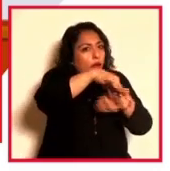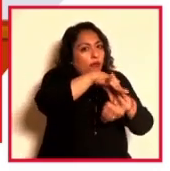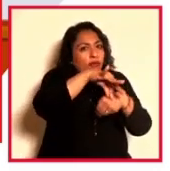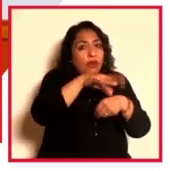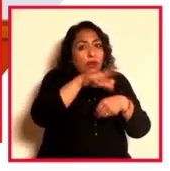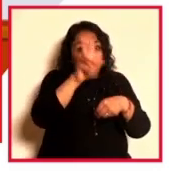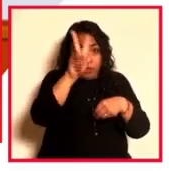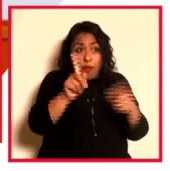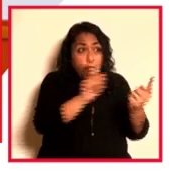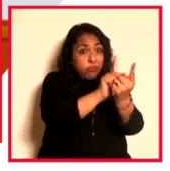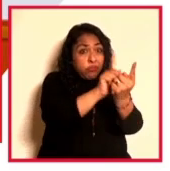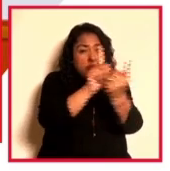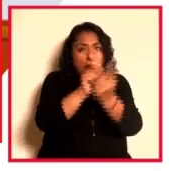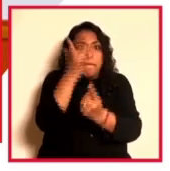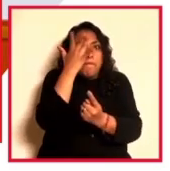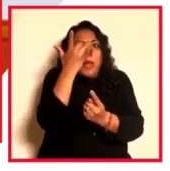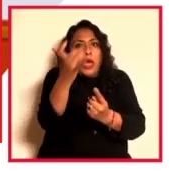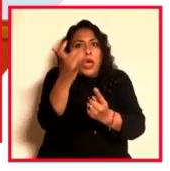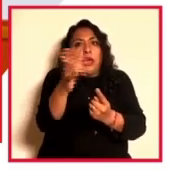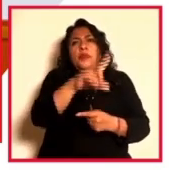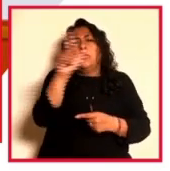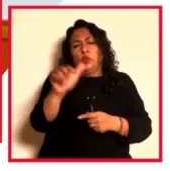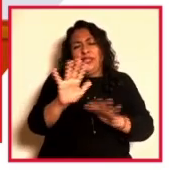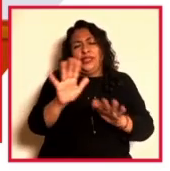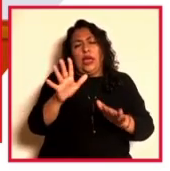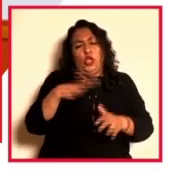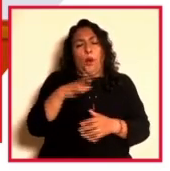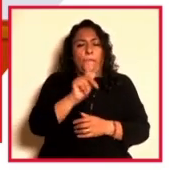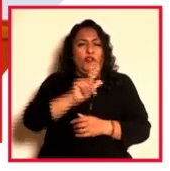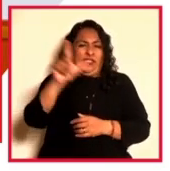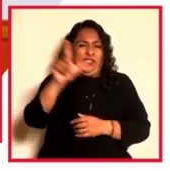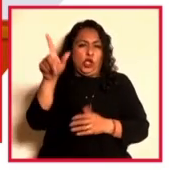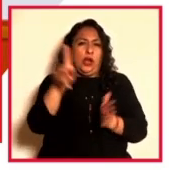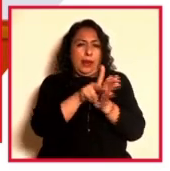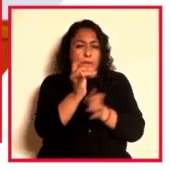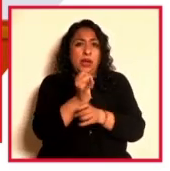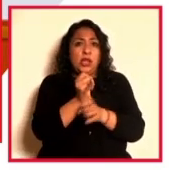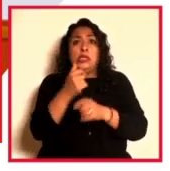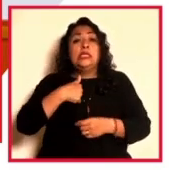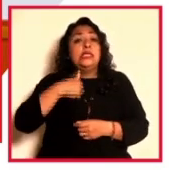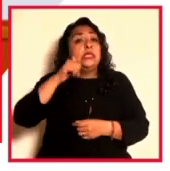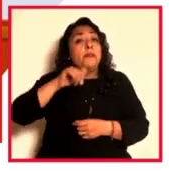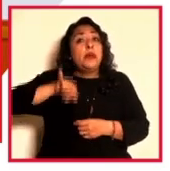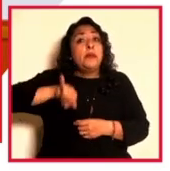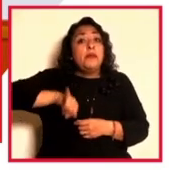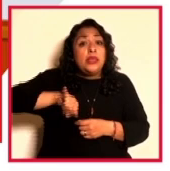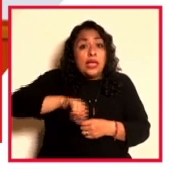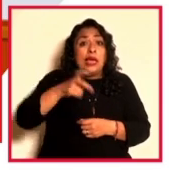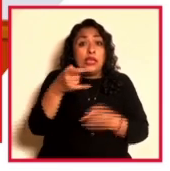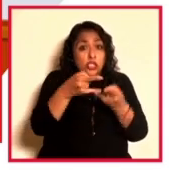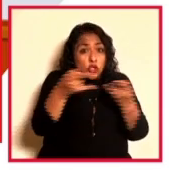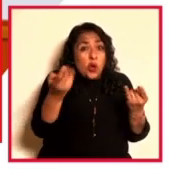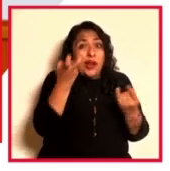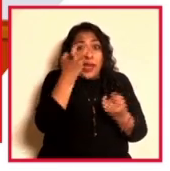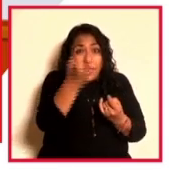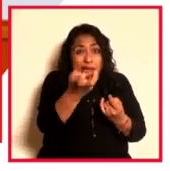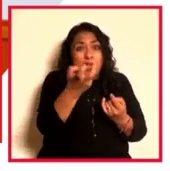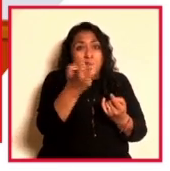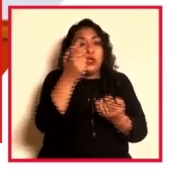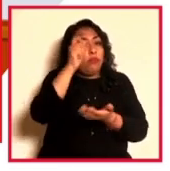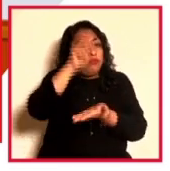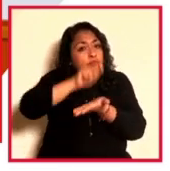verdad después ya profesionalmente como periodista siempre me interesó hacer ese tipo de historias escritas